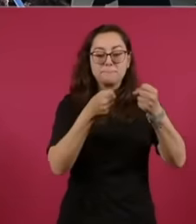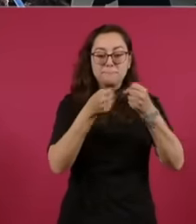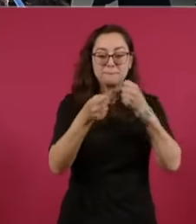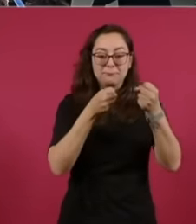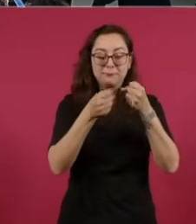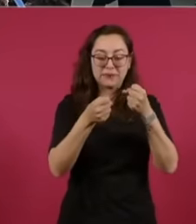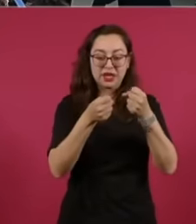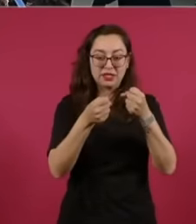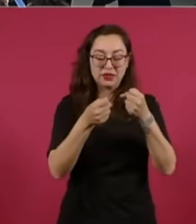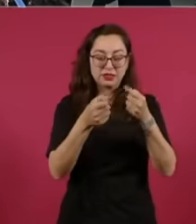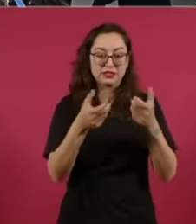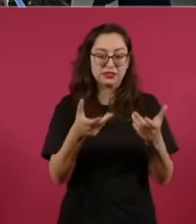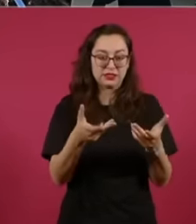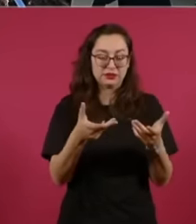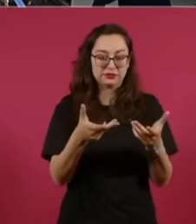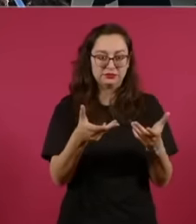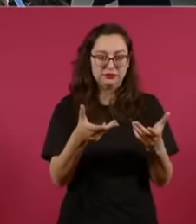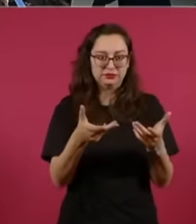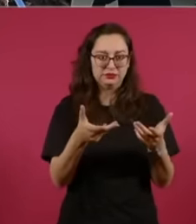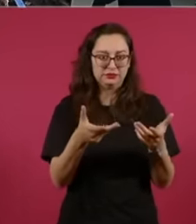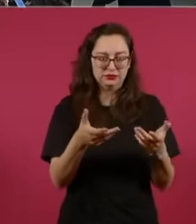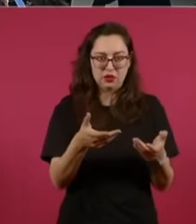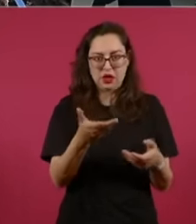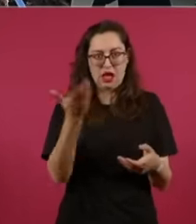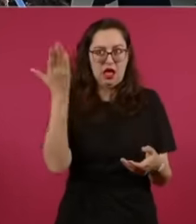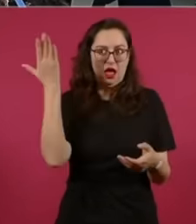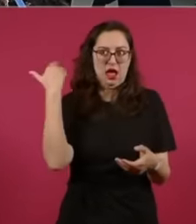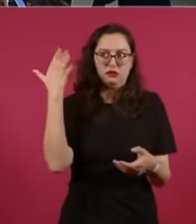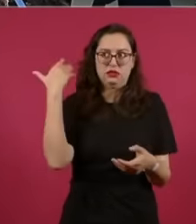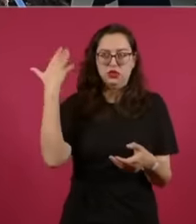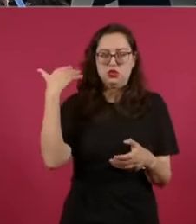eran la fuente de información